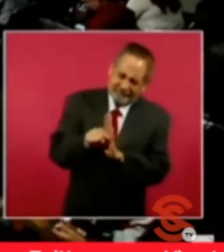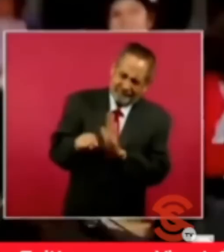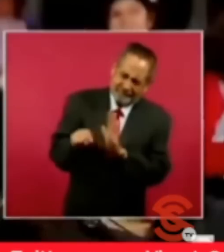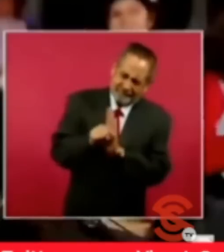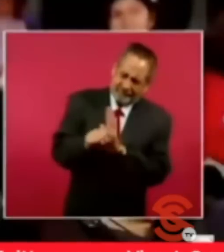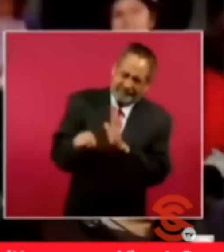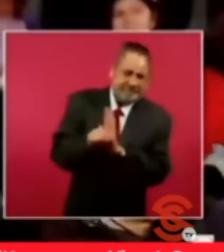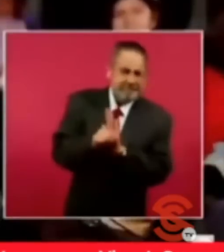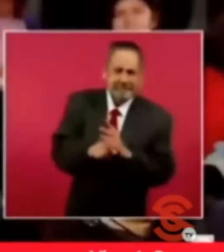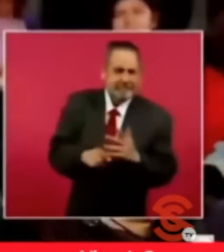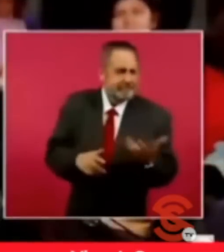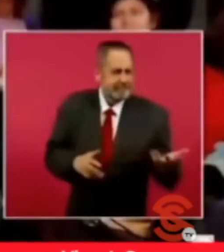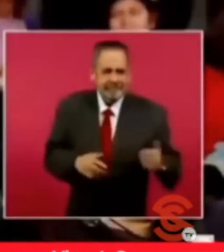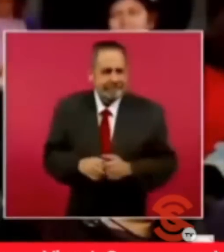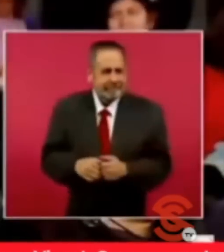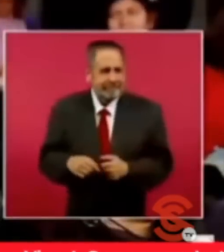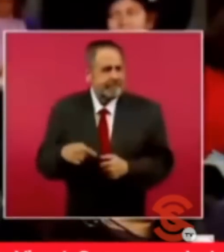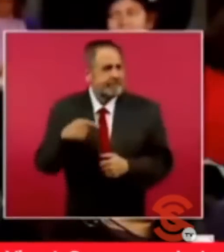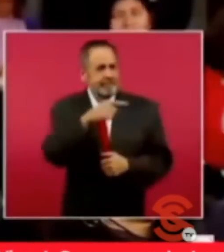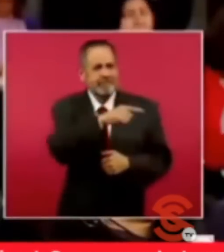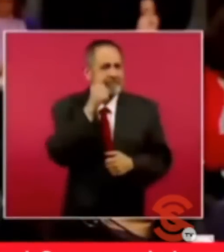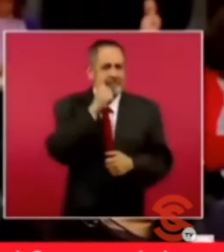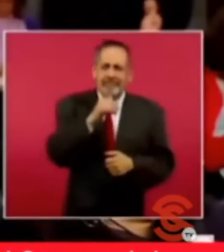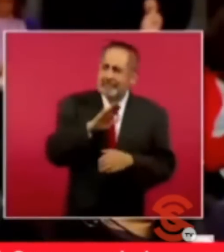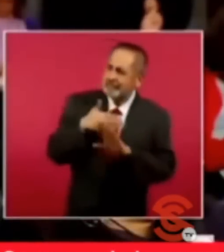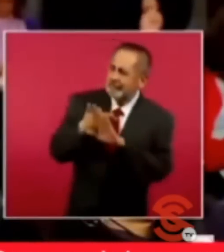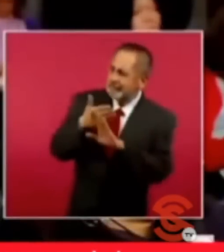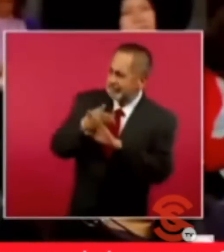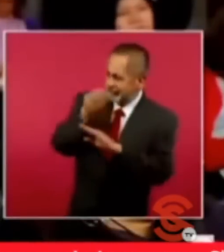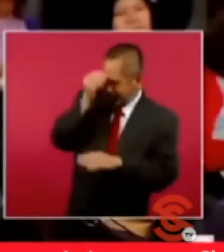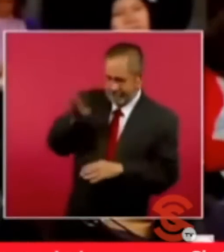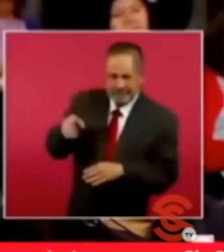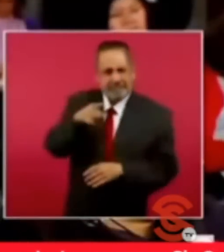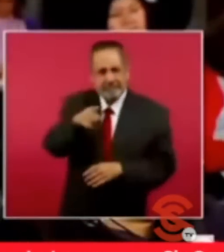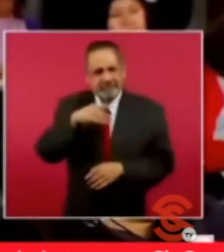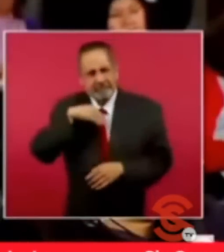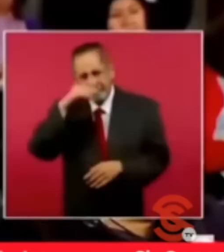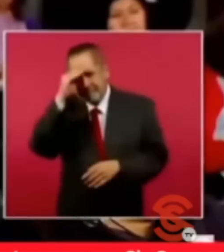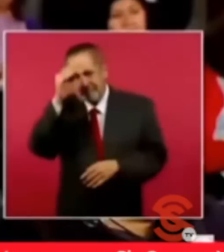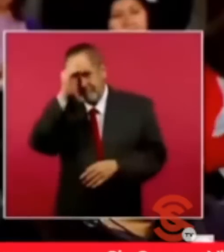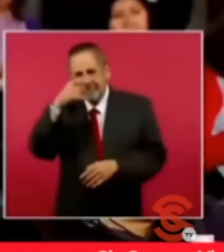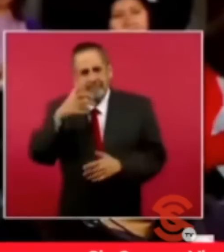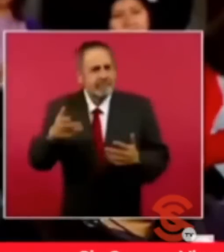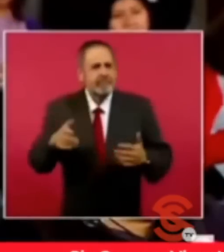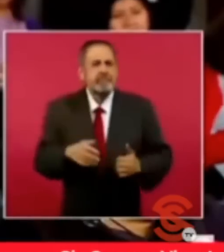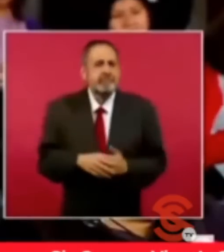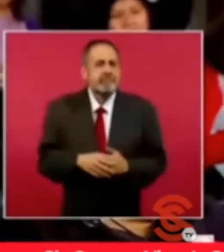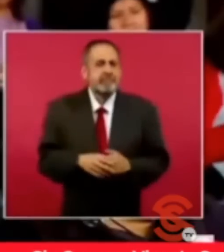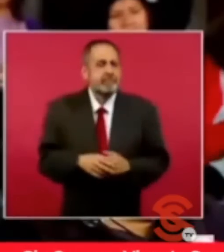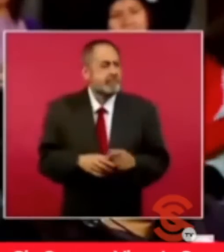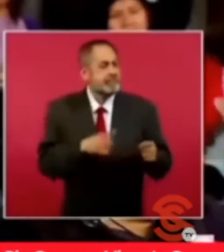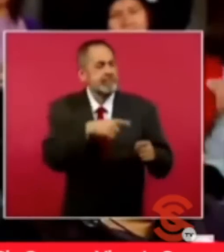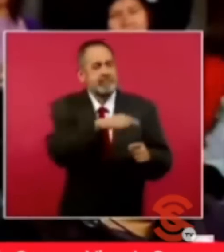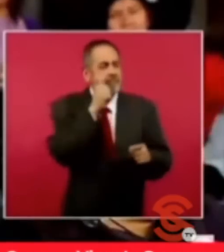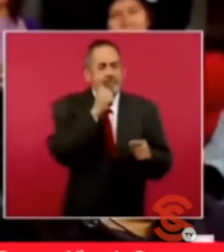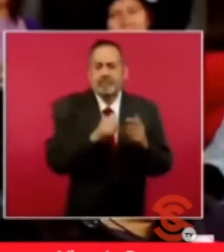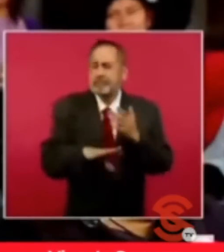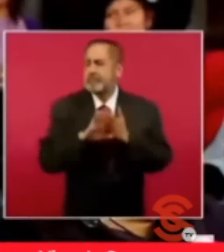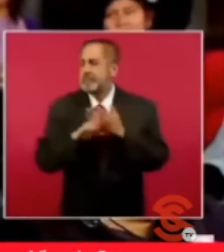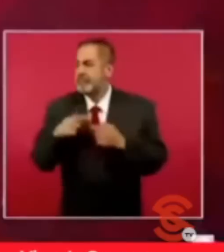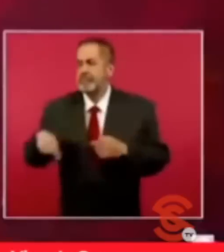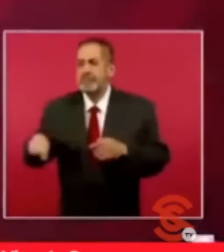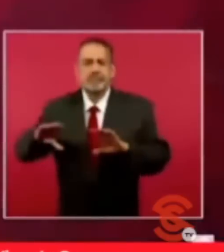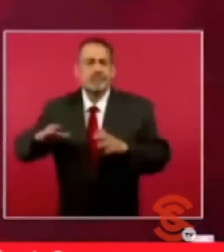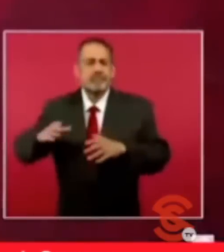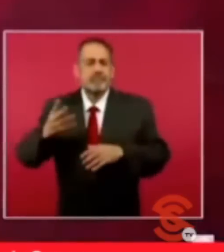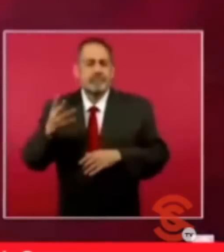campaña de carroñería contra el presidente y contra el gobierno de la Cuarta